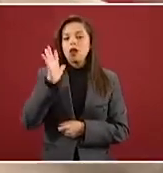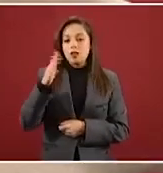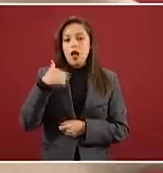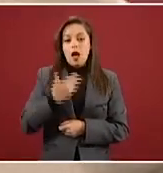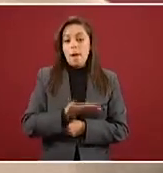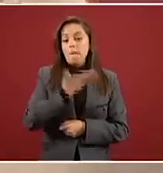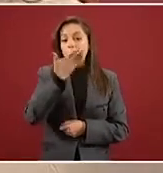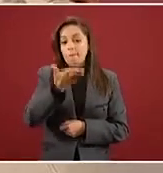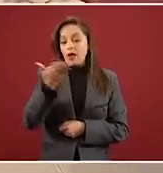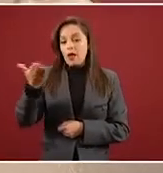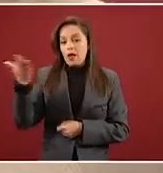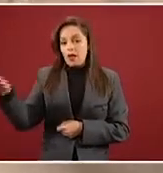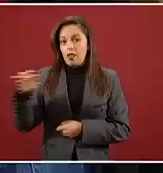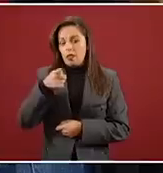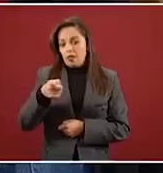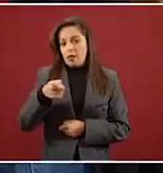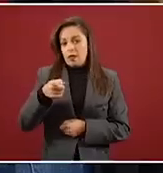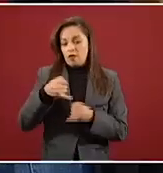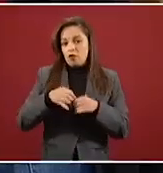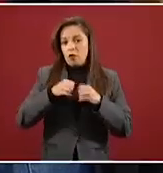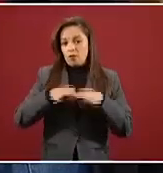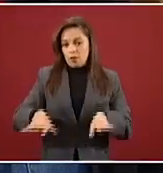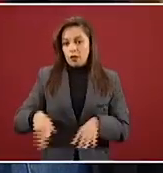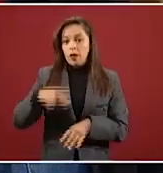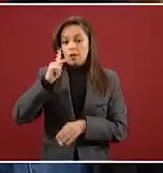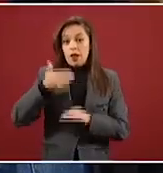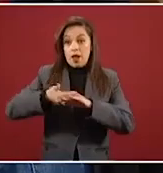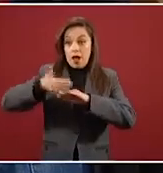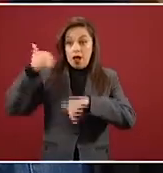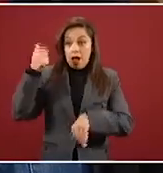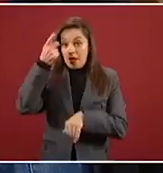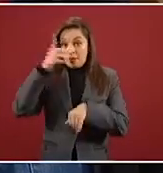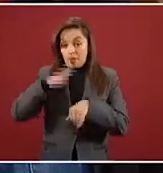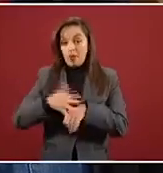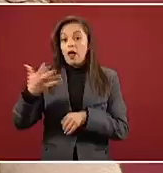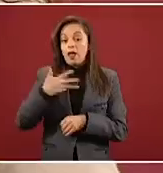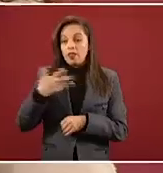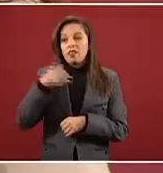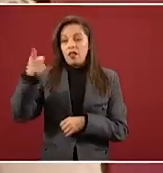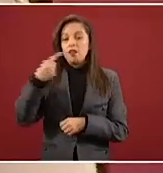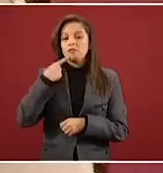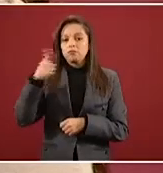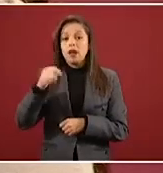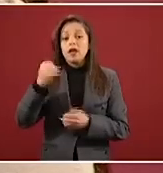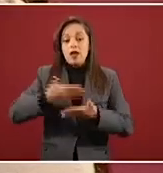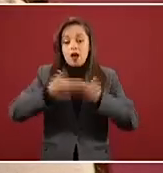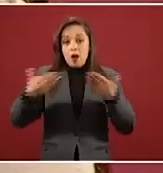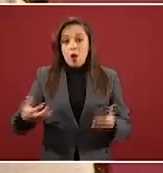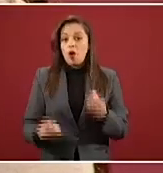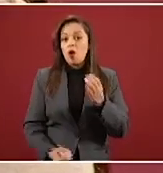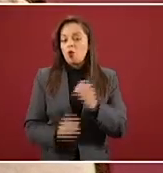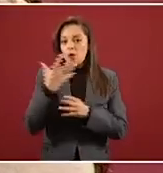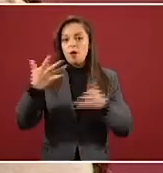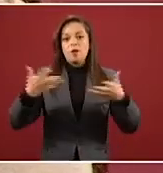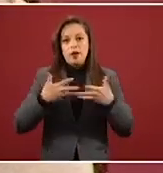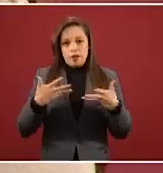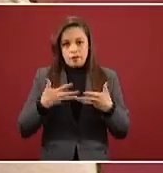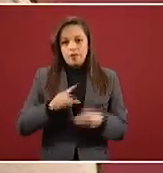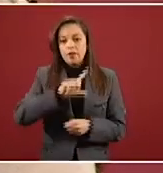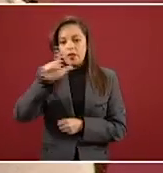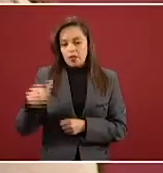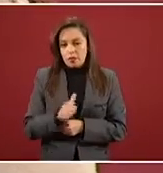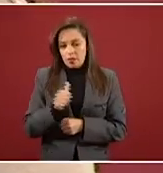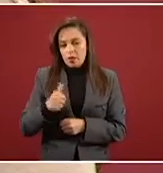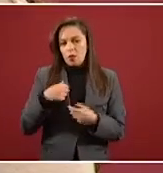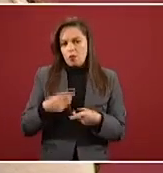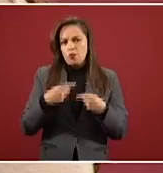hay demandas anteriores a esta administración y hay demandas nuevas. Ahora podemos dar los datos exactos, pero en